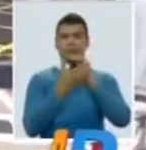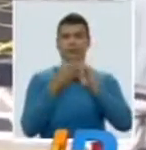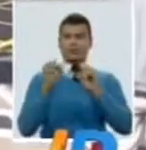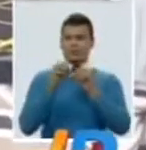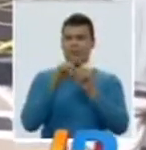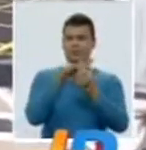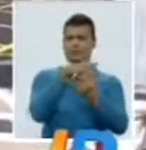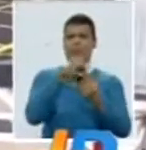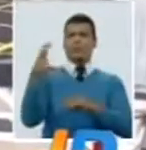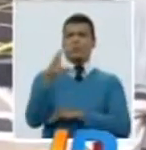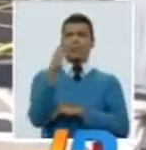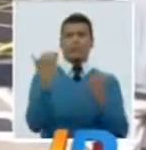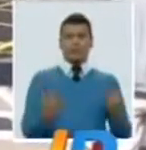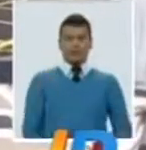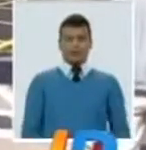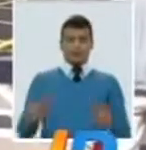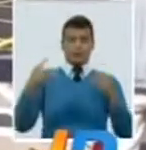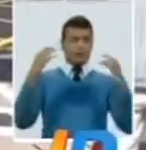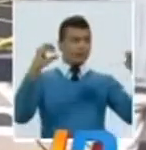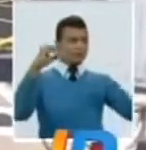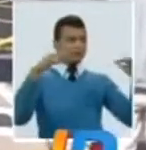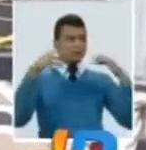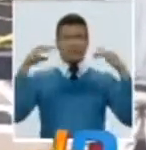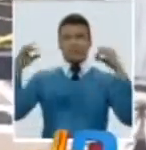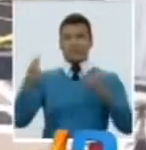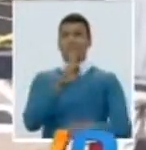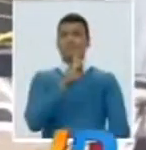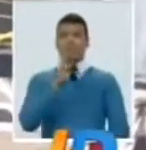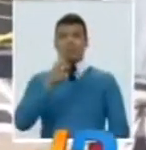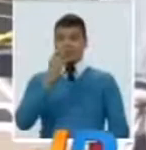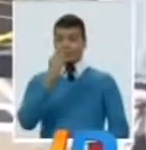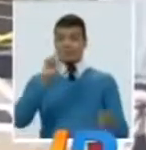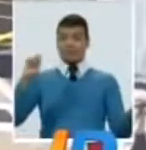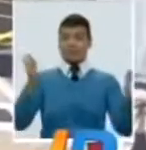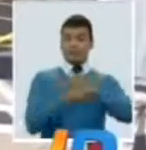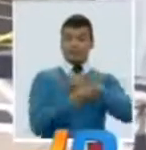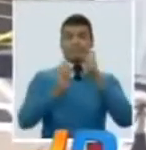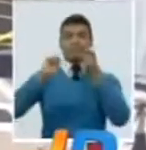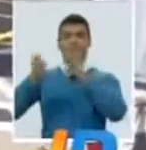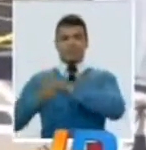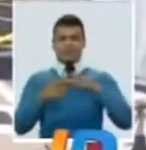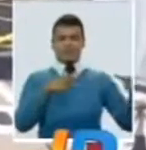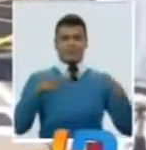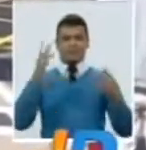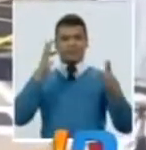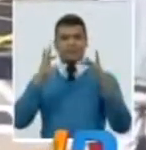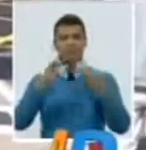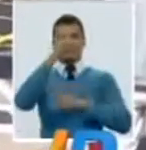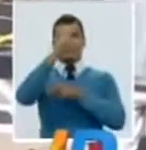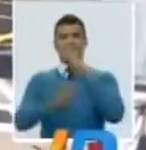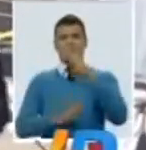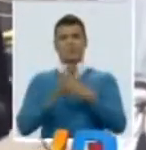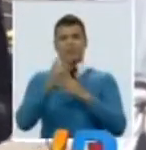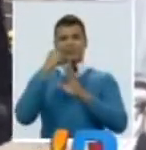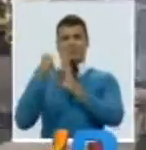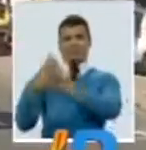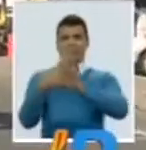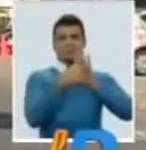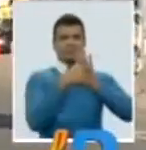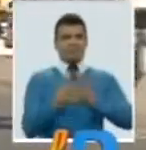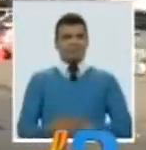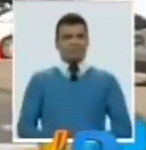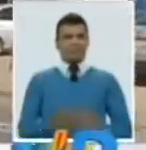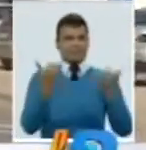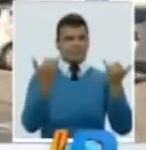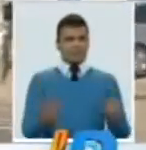cielo. Incluso esta fiebre llegó a los restaurantes. Las comidas cambiaron de nombre para colocarse a tono con esta cita orbital.